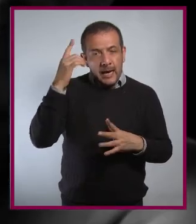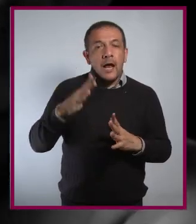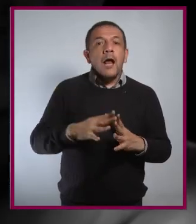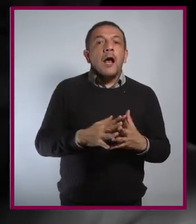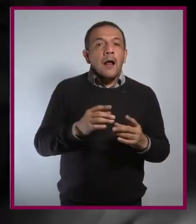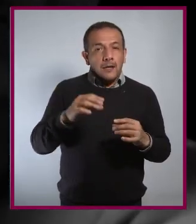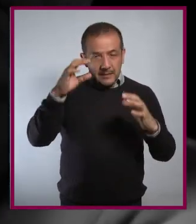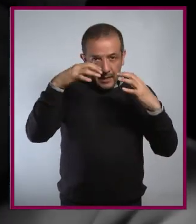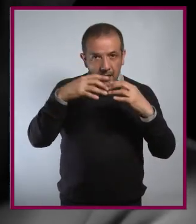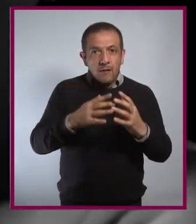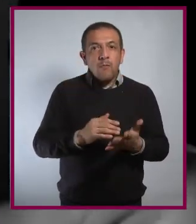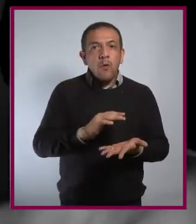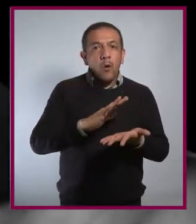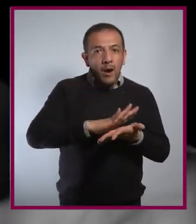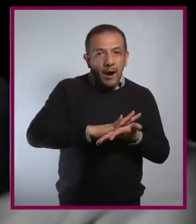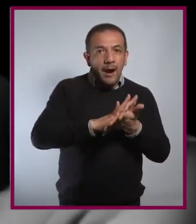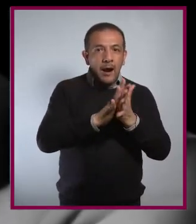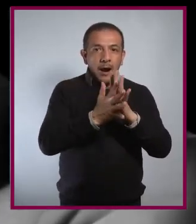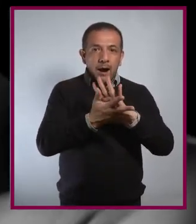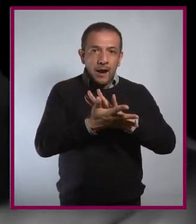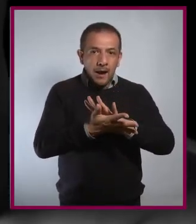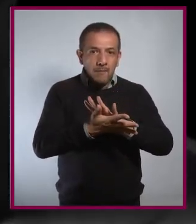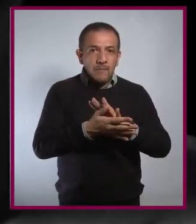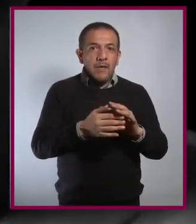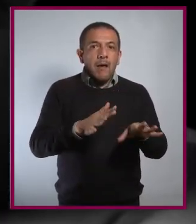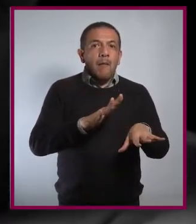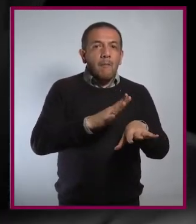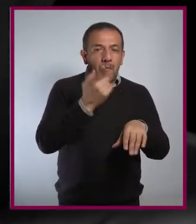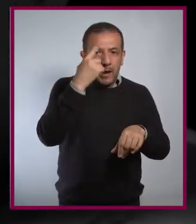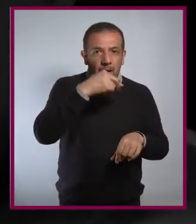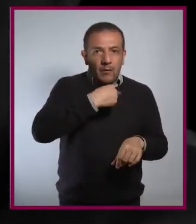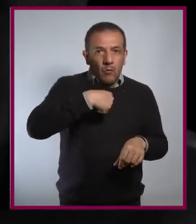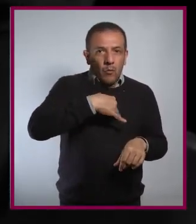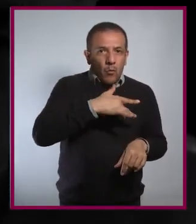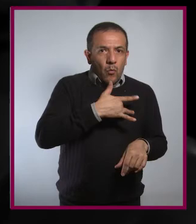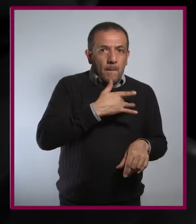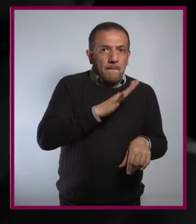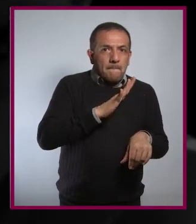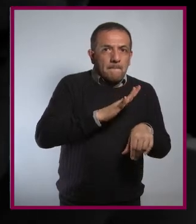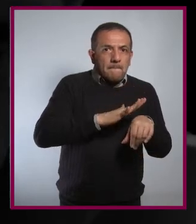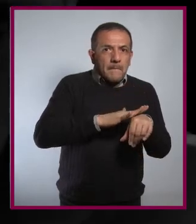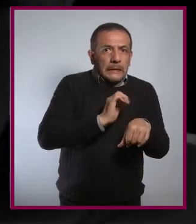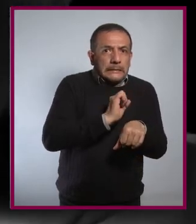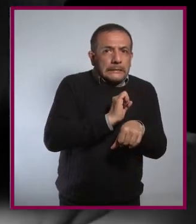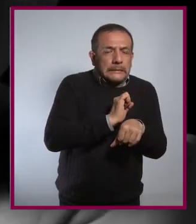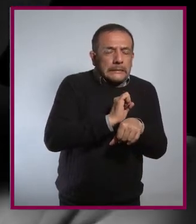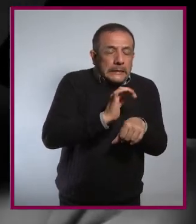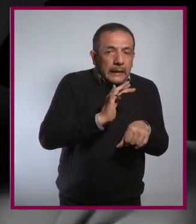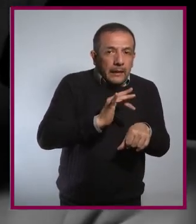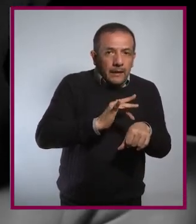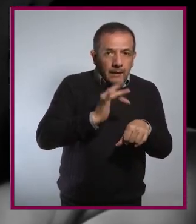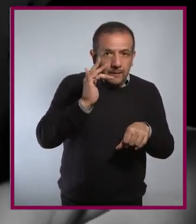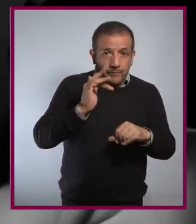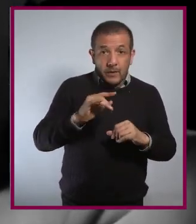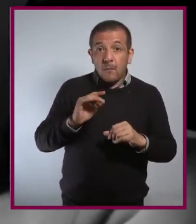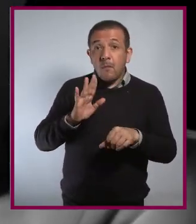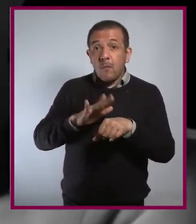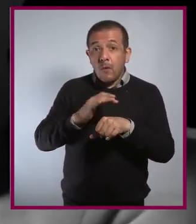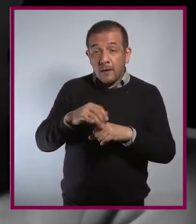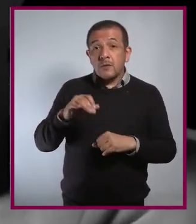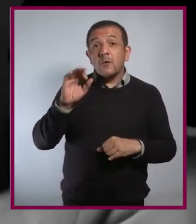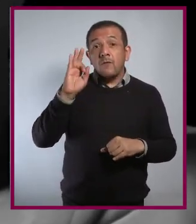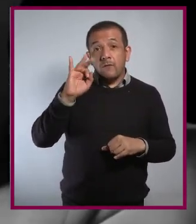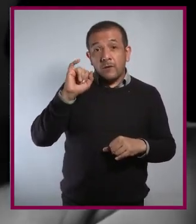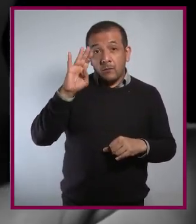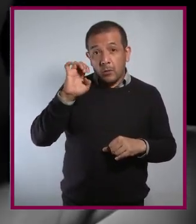umbral al dolor, haciéndonos más sensibles. por lo que las personas con fibromialgia pueden